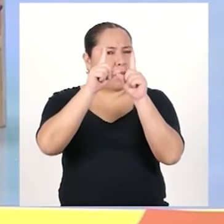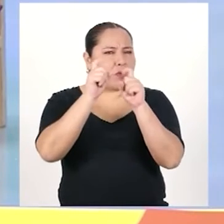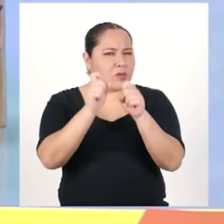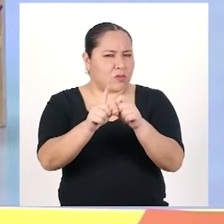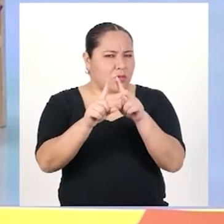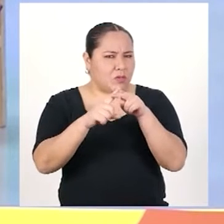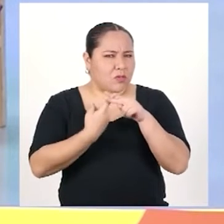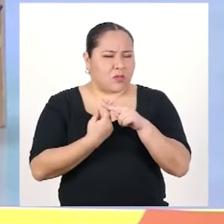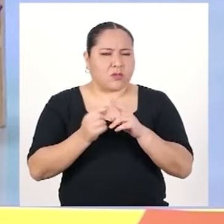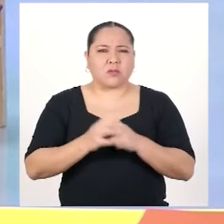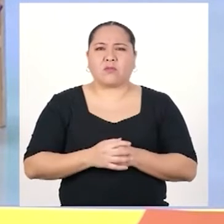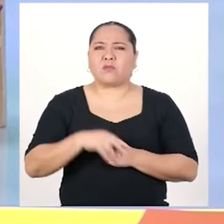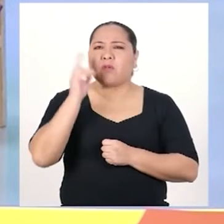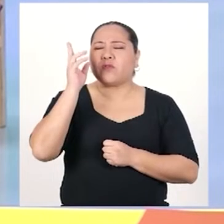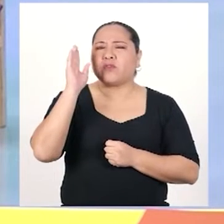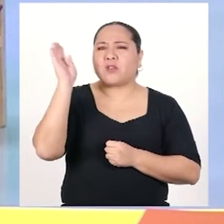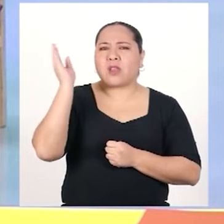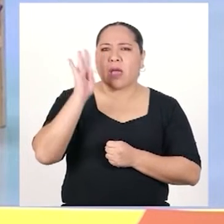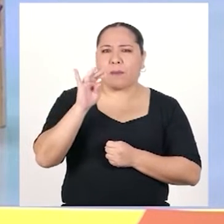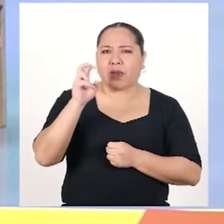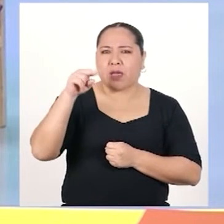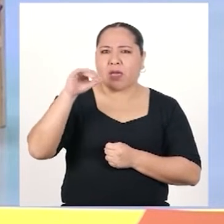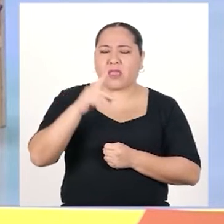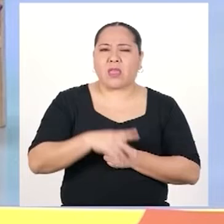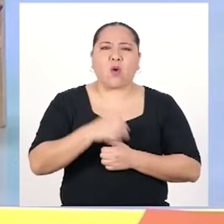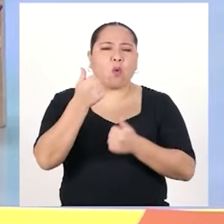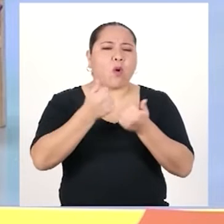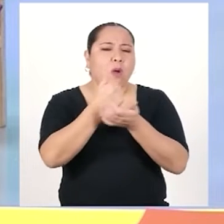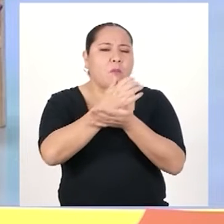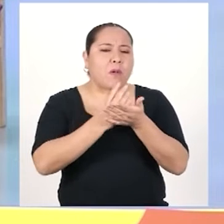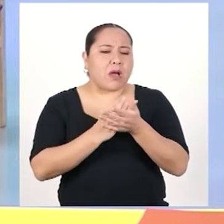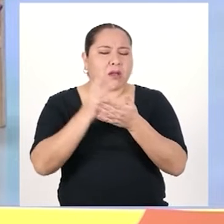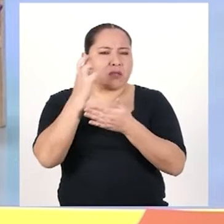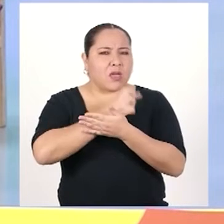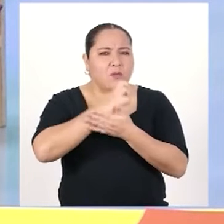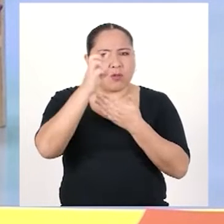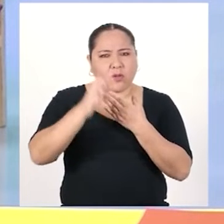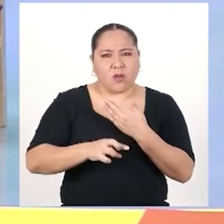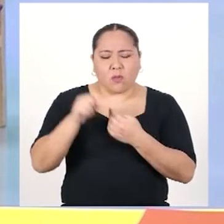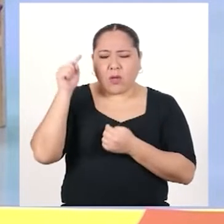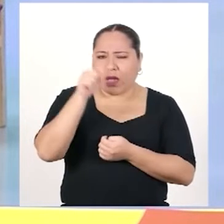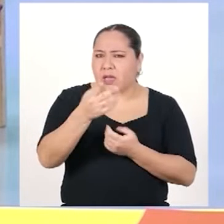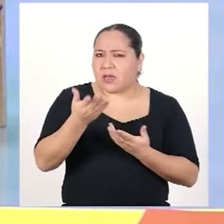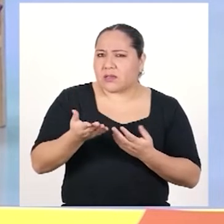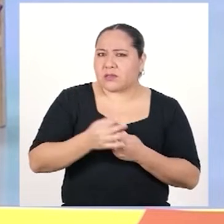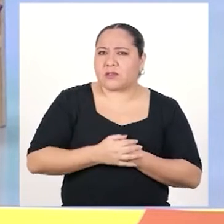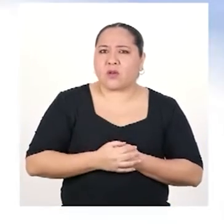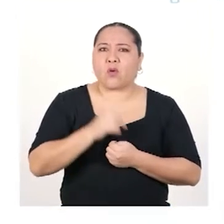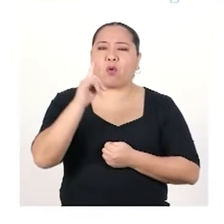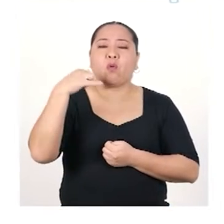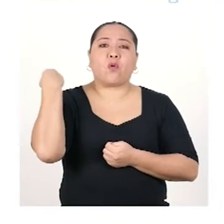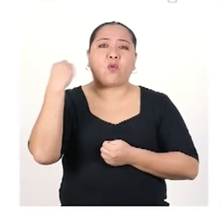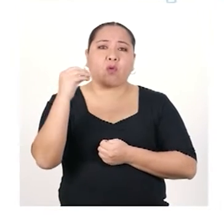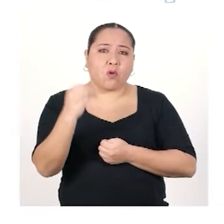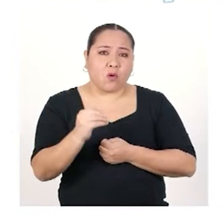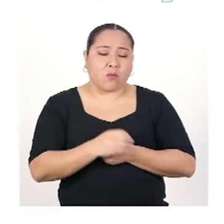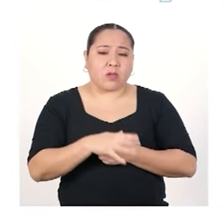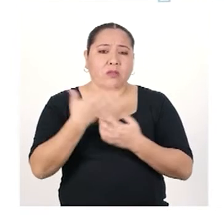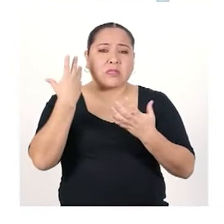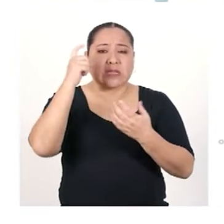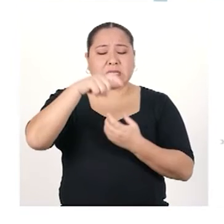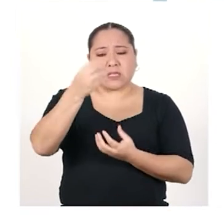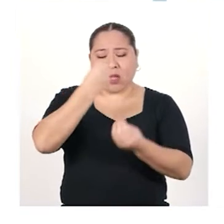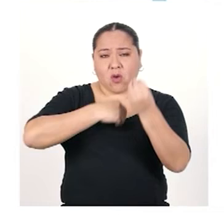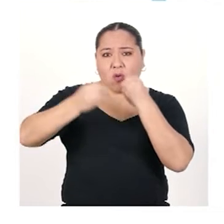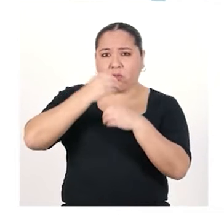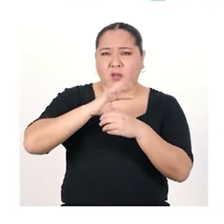¿Cuál era la pregunta, profesora Brenda? ¿En qué parte del programa fue eso? Un adolescente